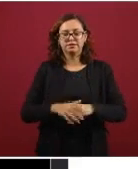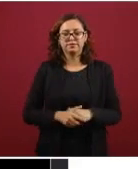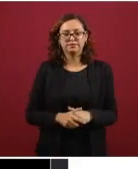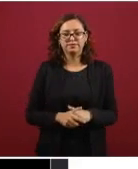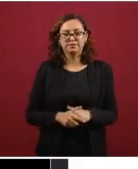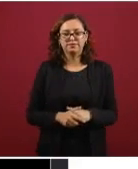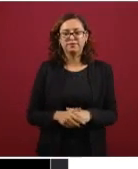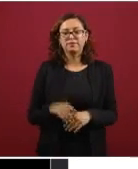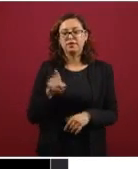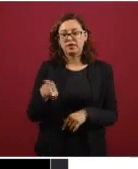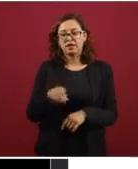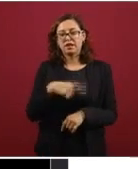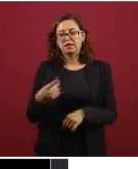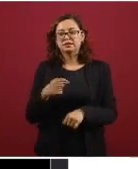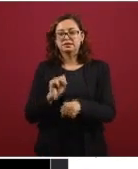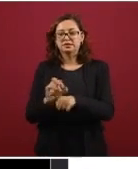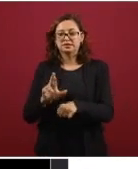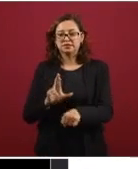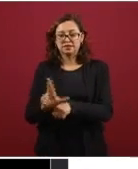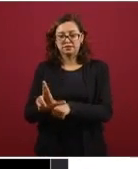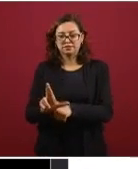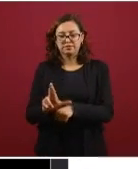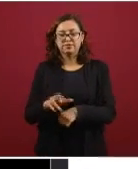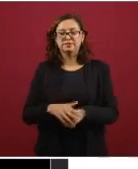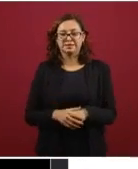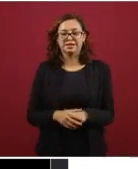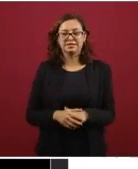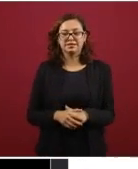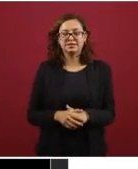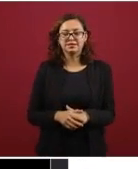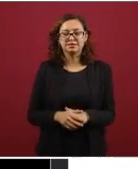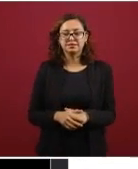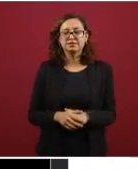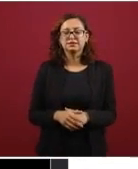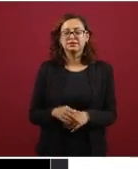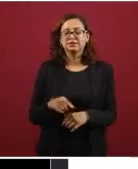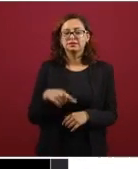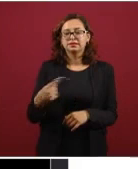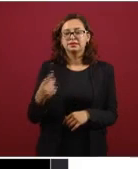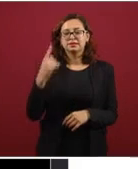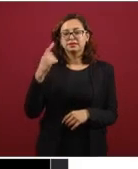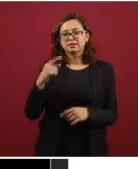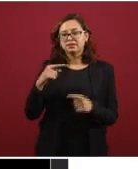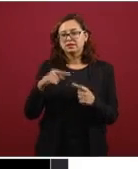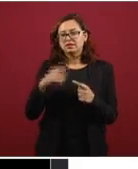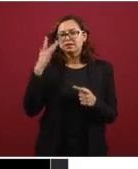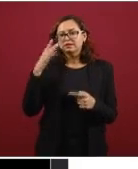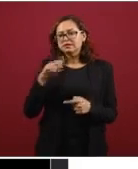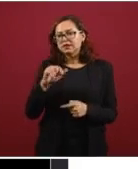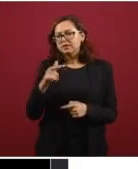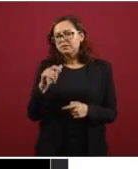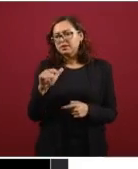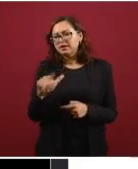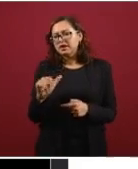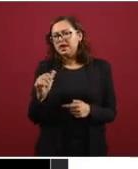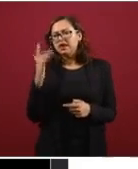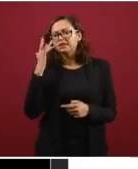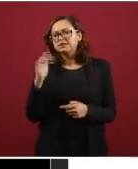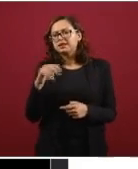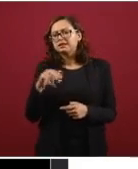En El Salvador está más repartido: San Miguel, Santana, Soyapango, San Salvador,